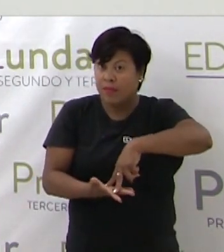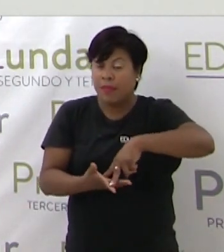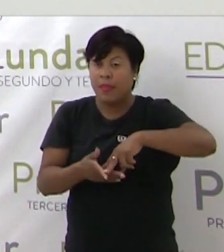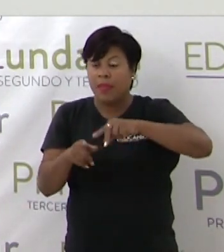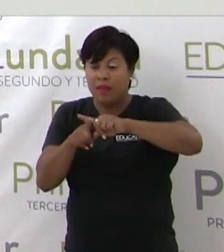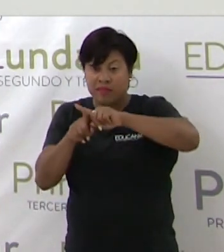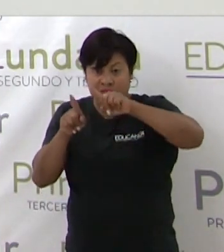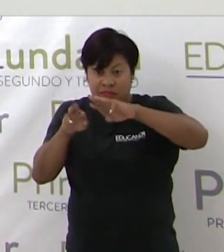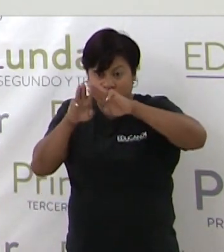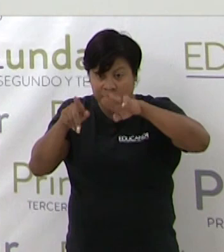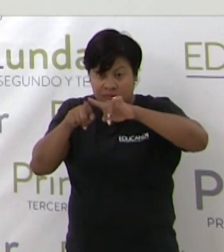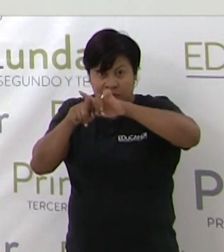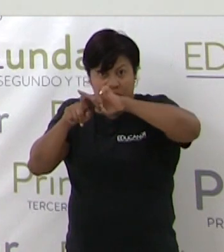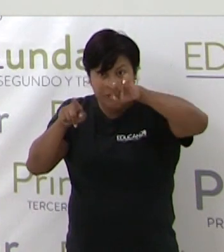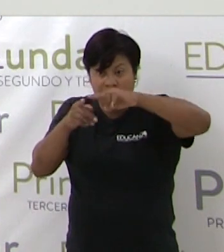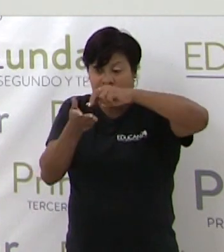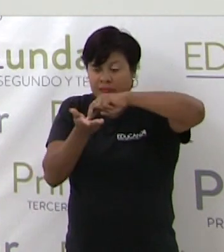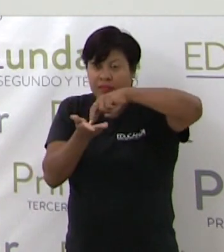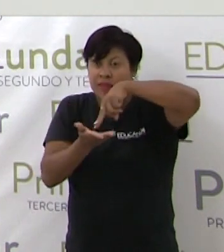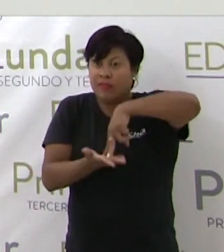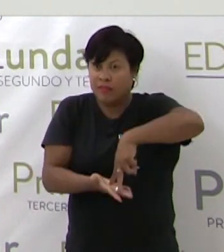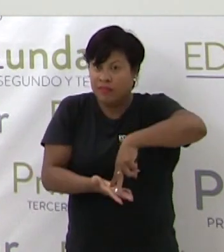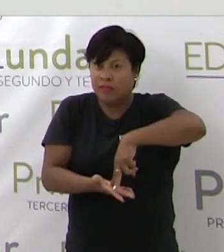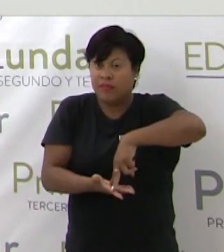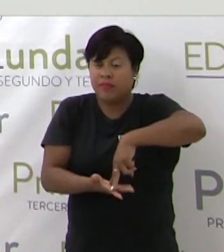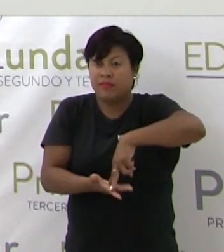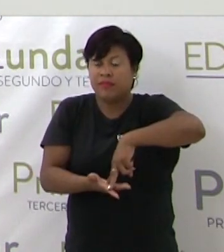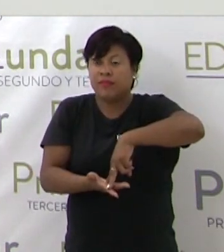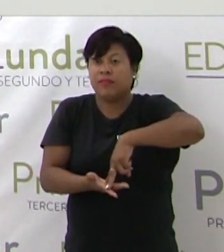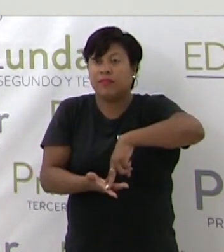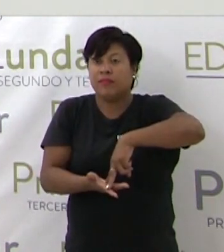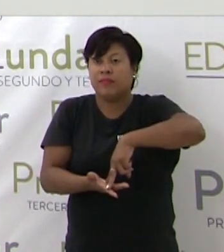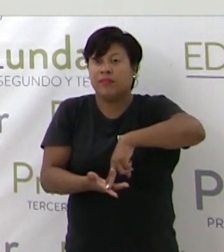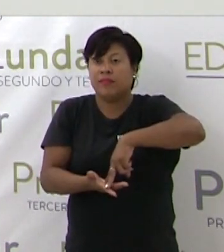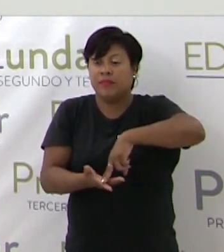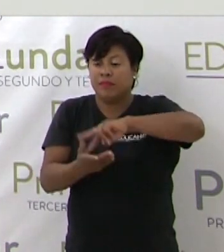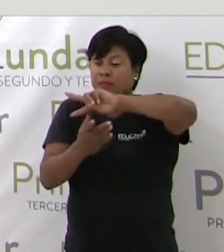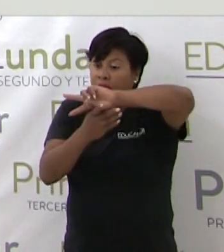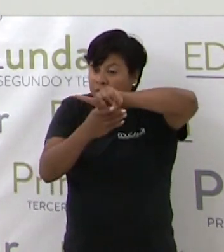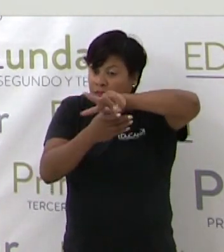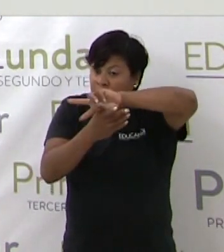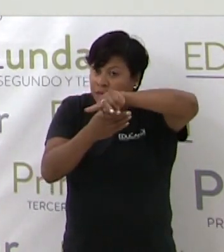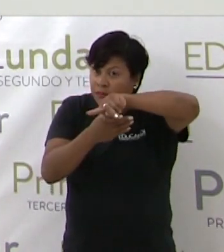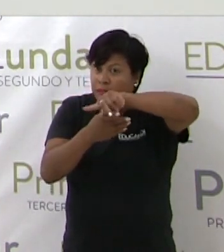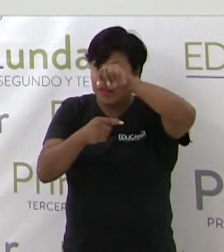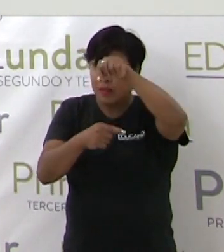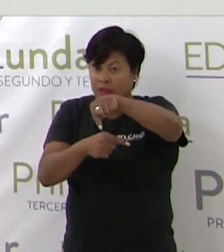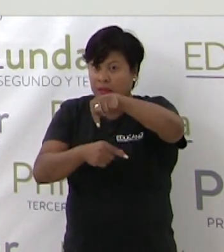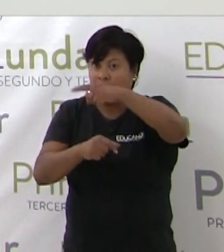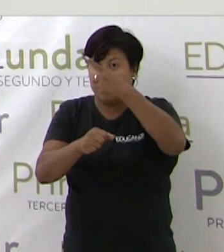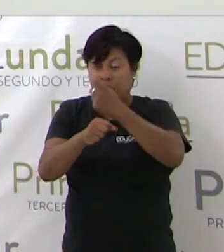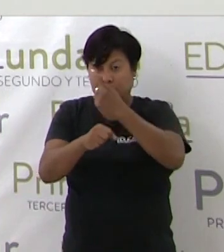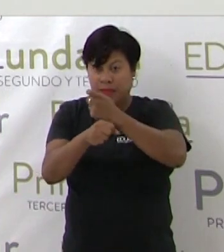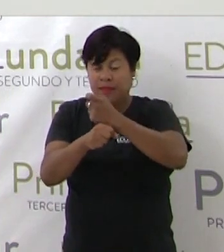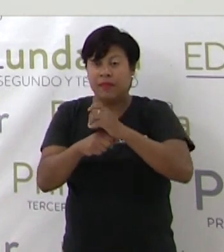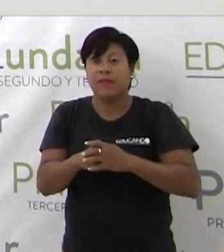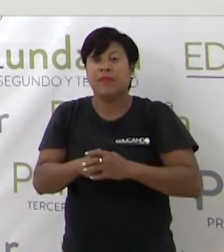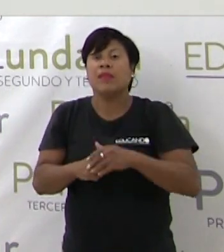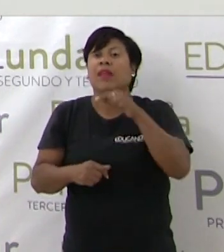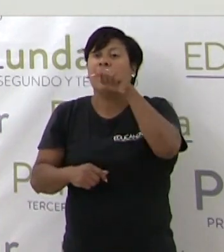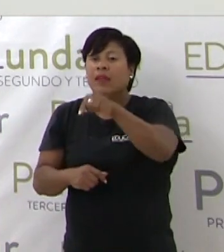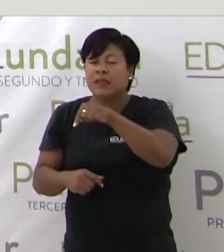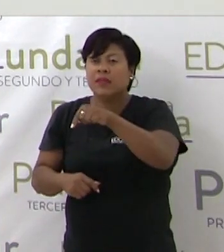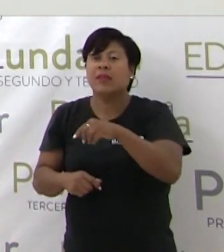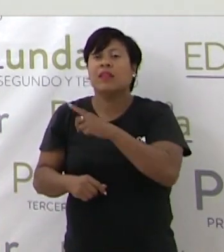la apertura a donde encontré el primer ángulo, que es acá, los 90 grados, y ya no necesariamente